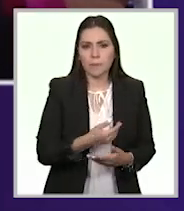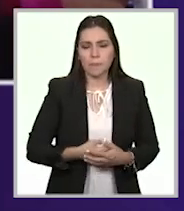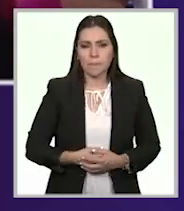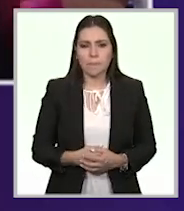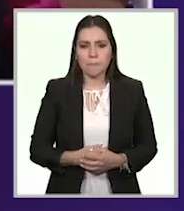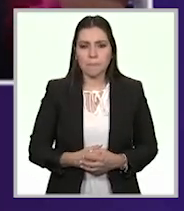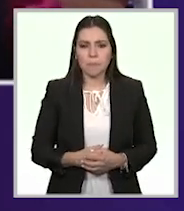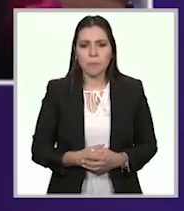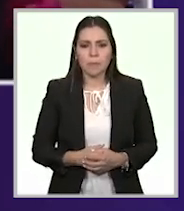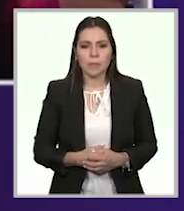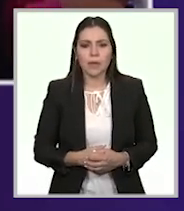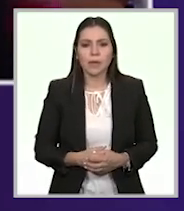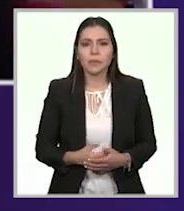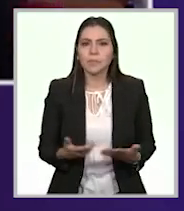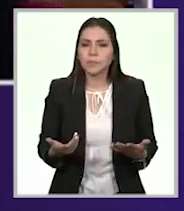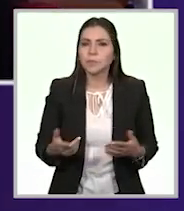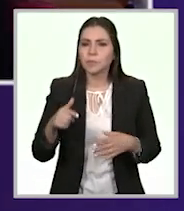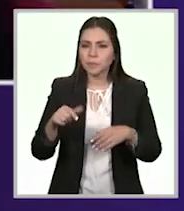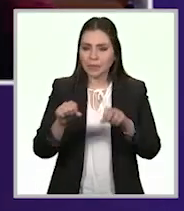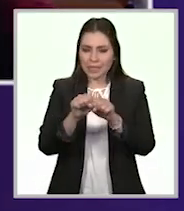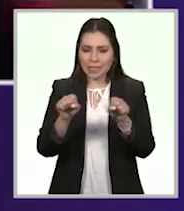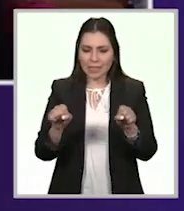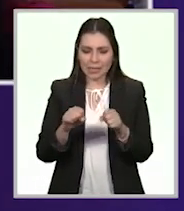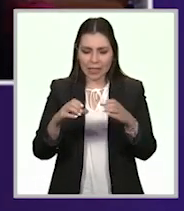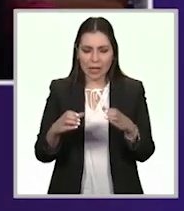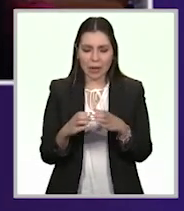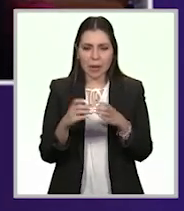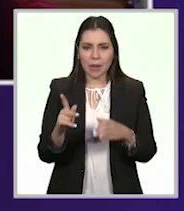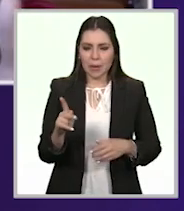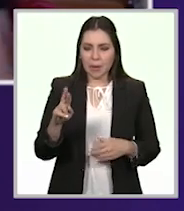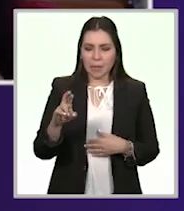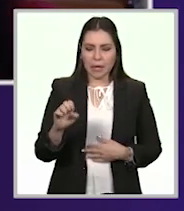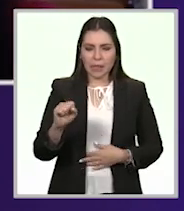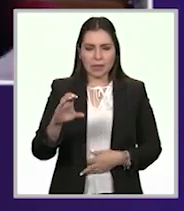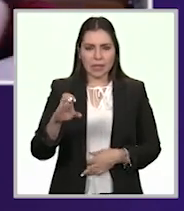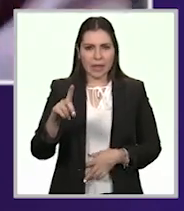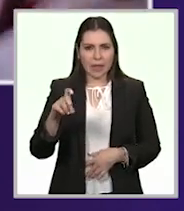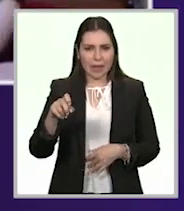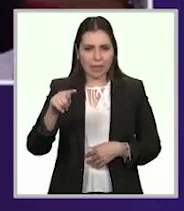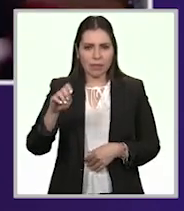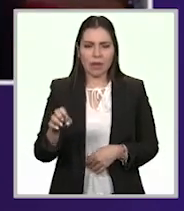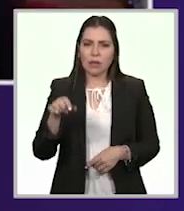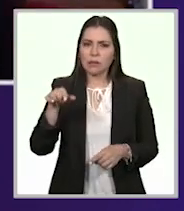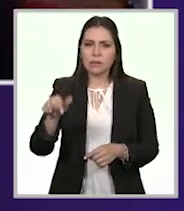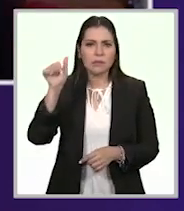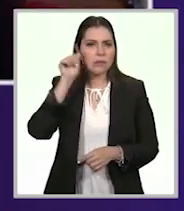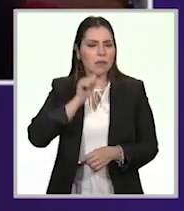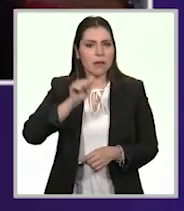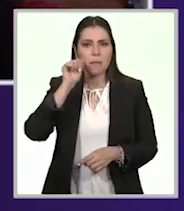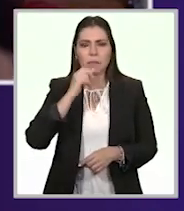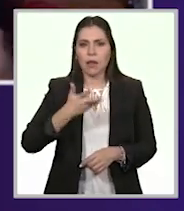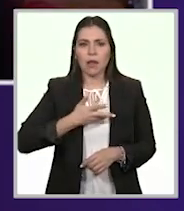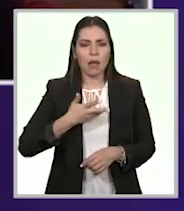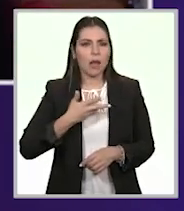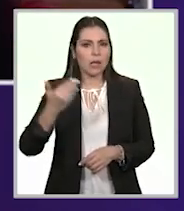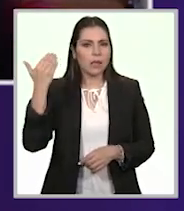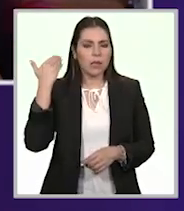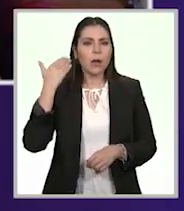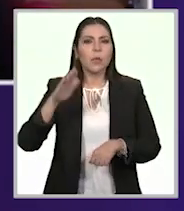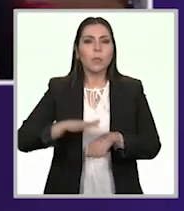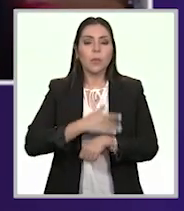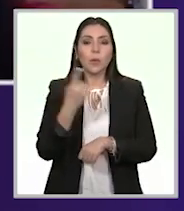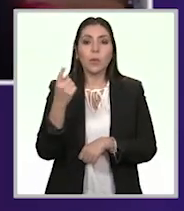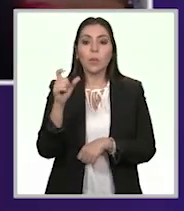Sí, precisamente, digamos, el sistema de precedentes siempre ha existido porque siempre ha habido una necesidad